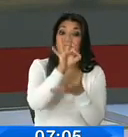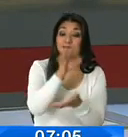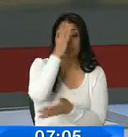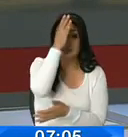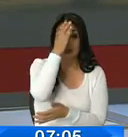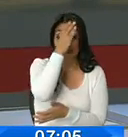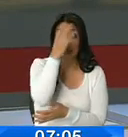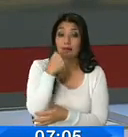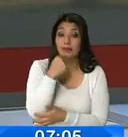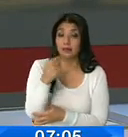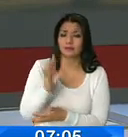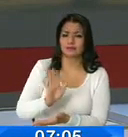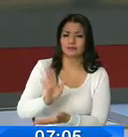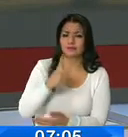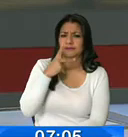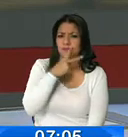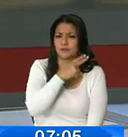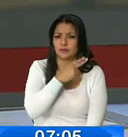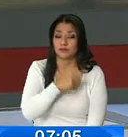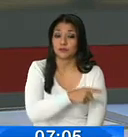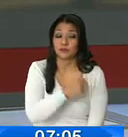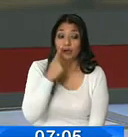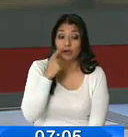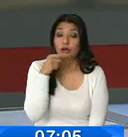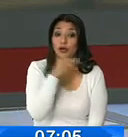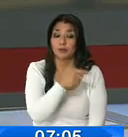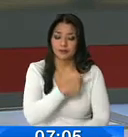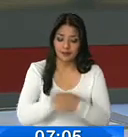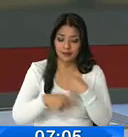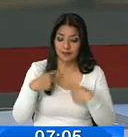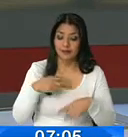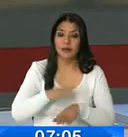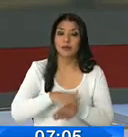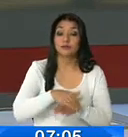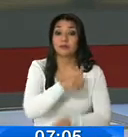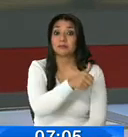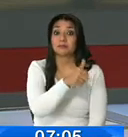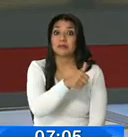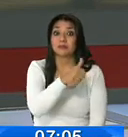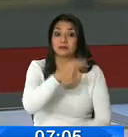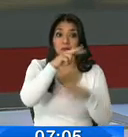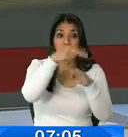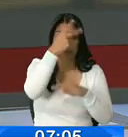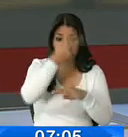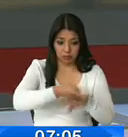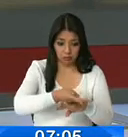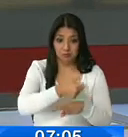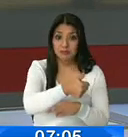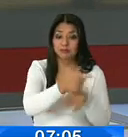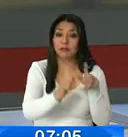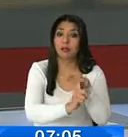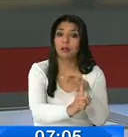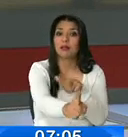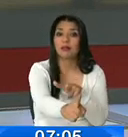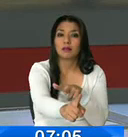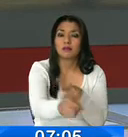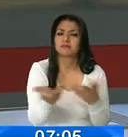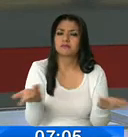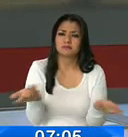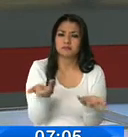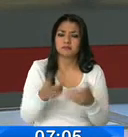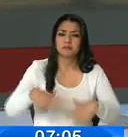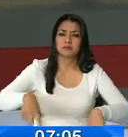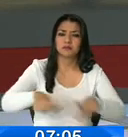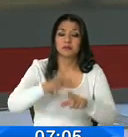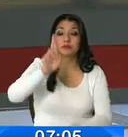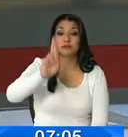niegan estas acusaciones e indican que el sujeto presenta heridas porque se lanzó desde un segundo piso para escapar. Este hecho se registró en